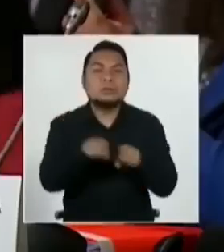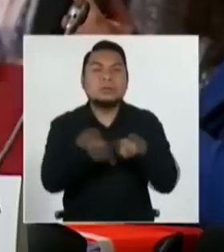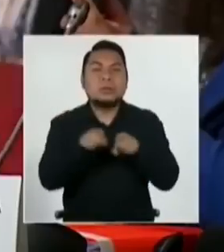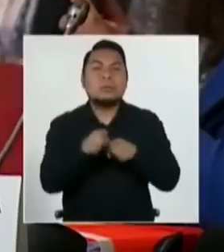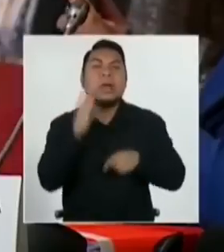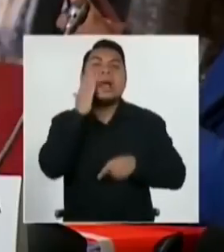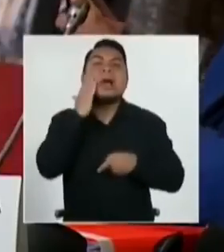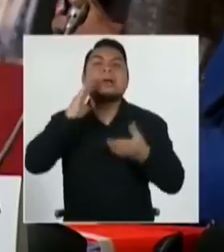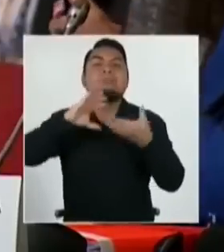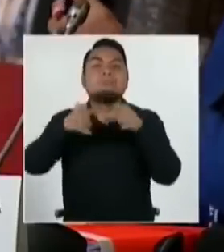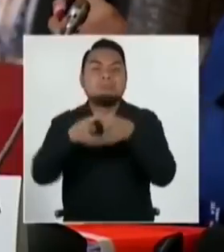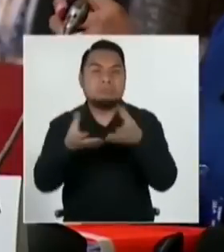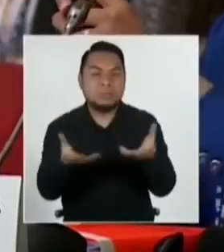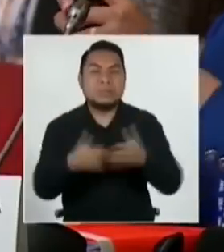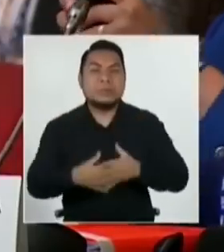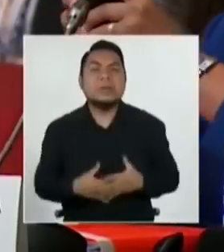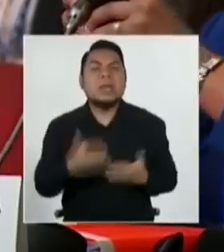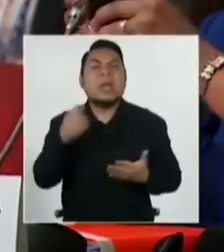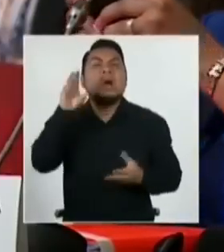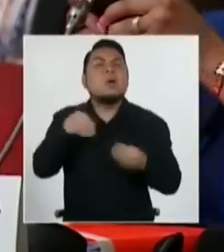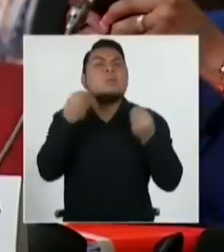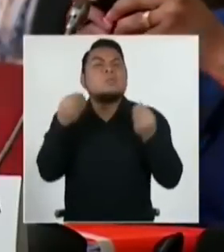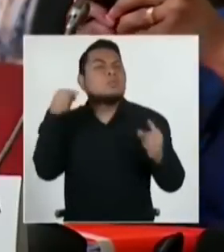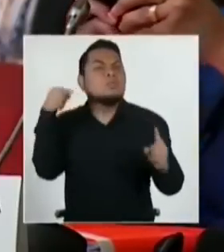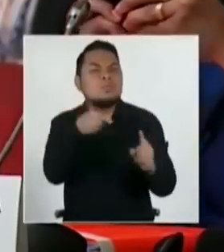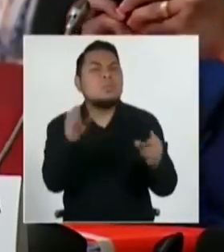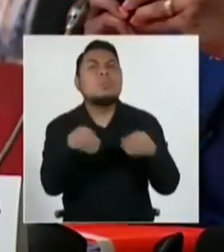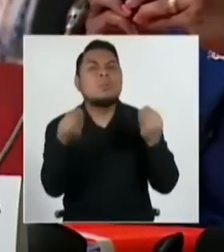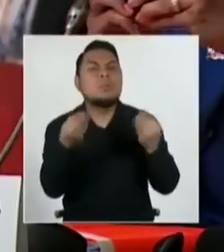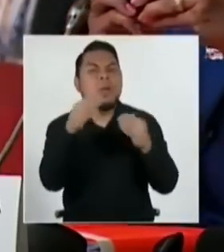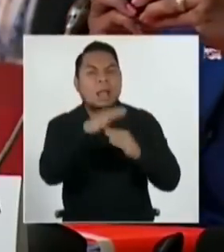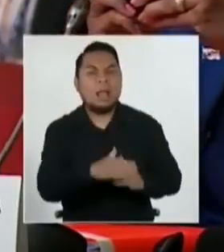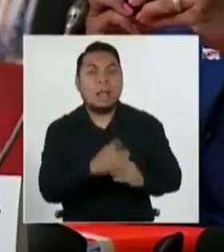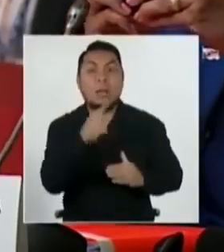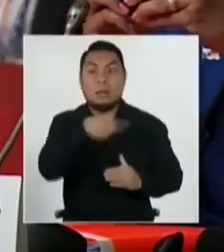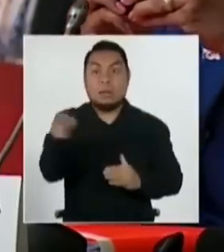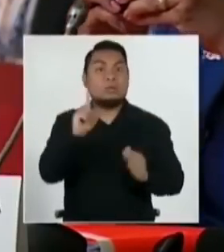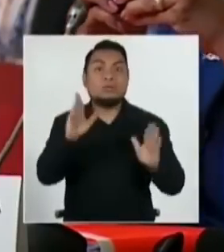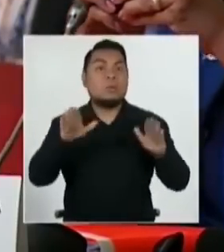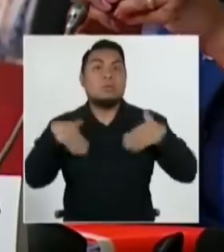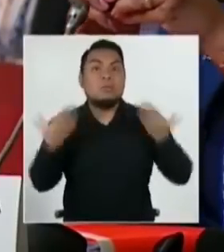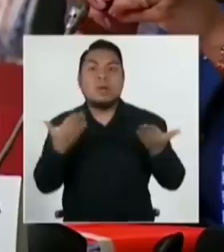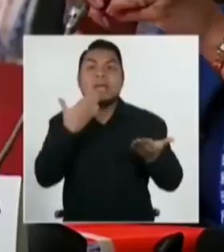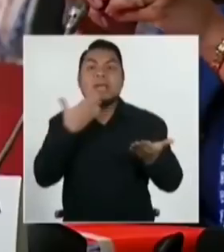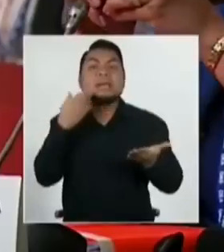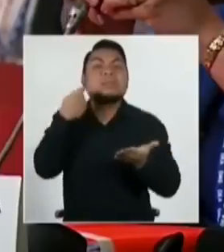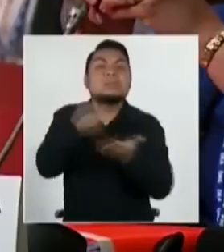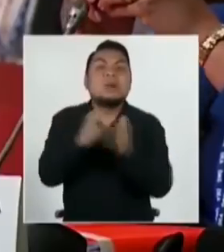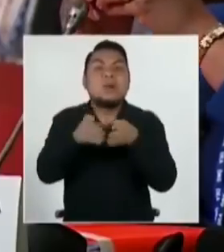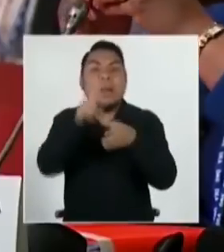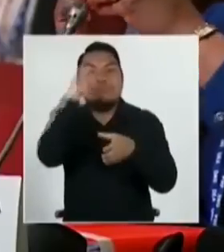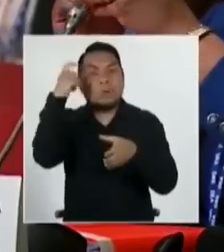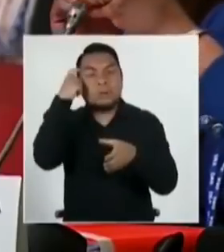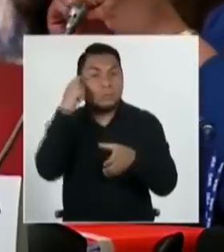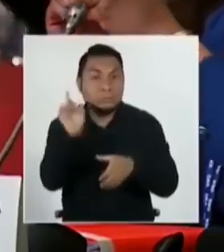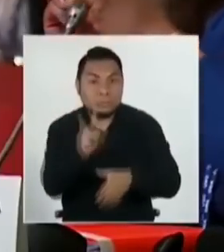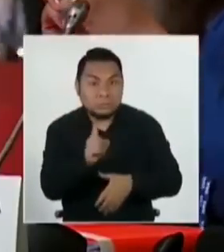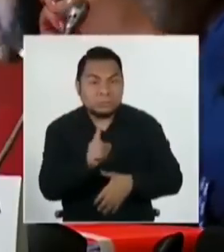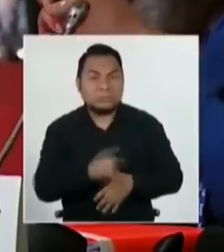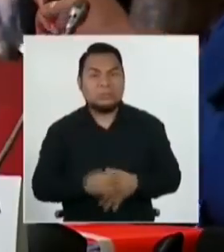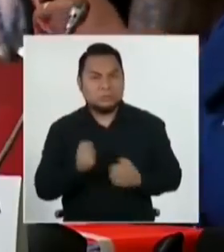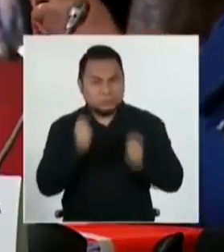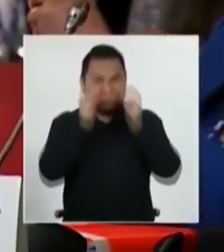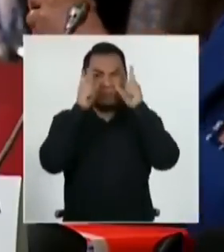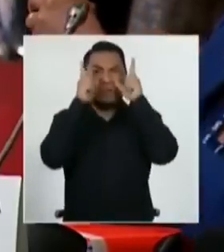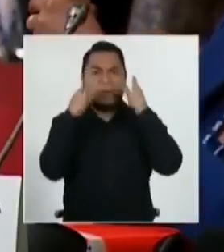los afrodescendientes. ¿A qué se debe esto? ¿Será porque ellos no pueden pagar quien les haga lobby político? Sorprende